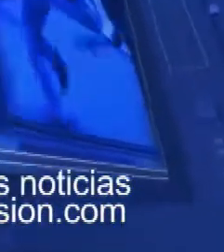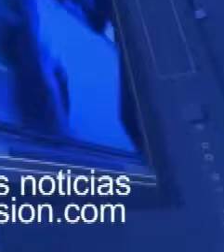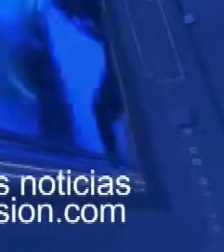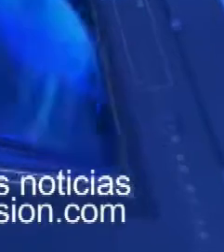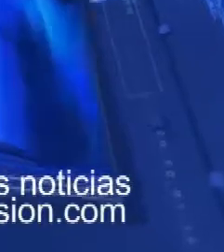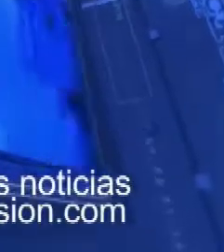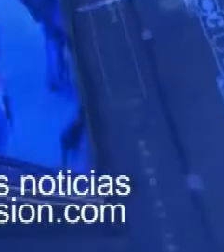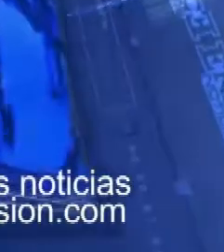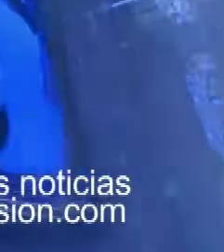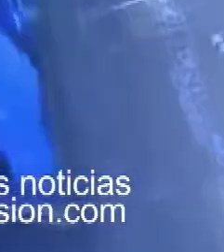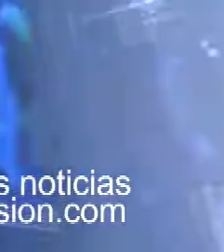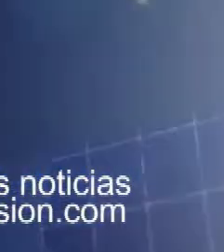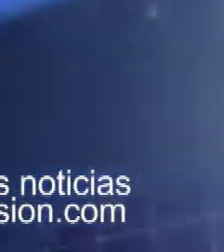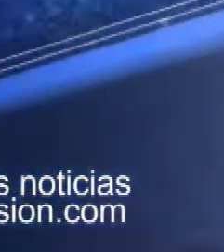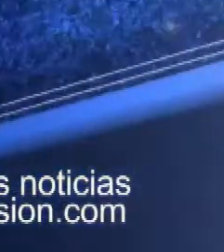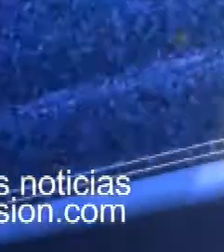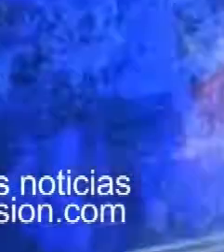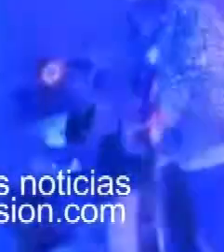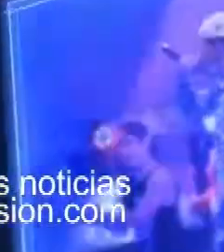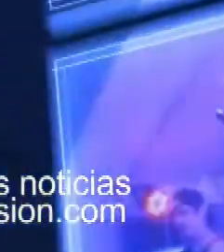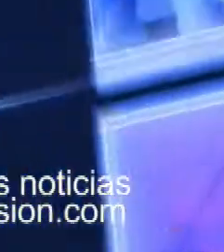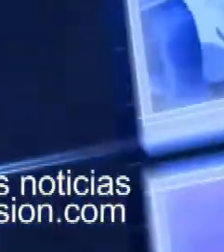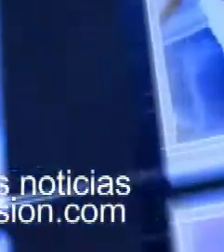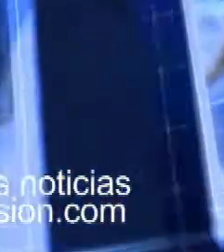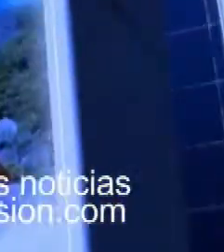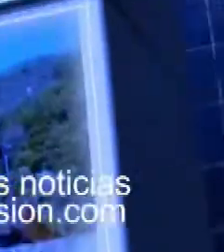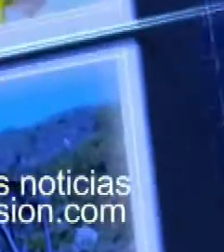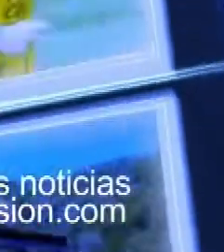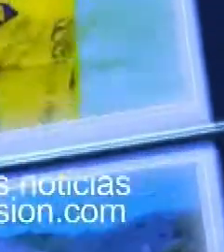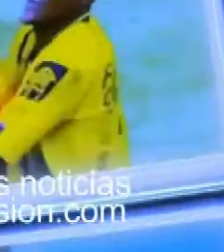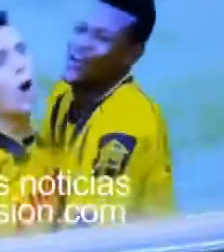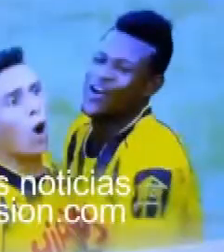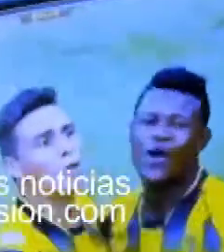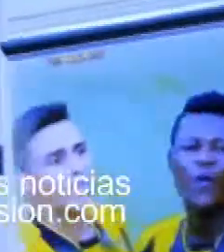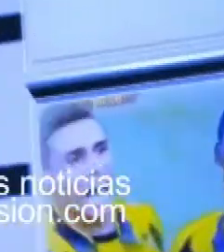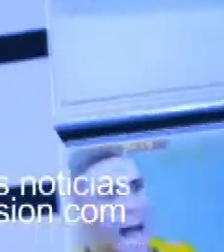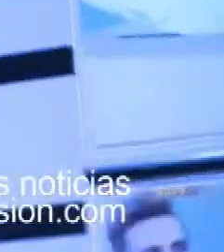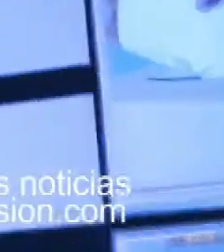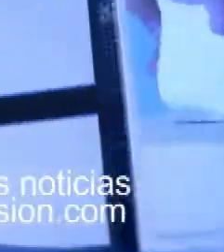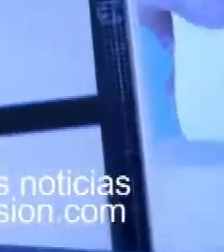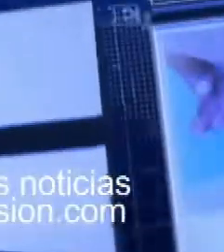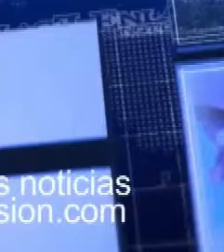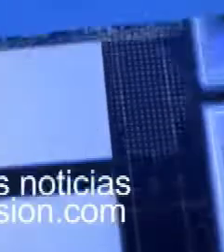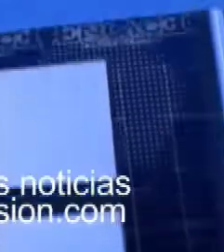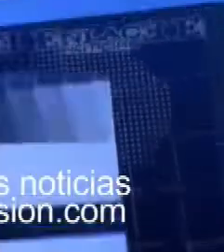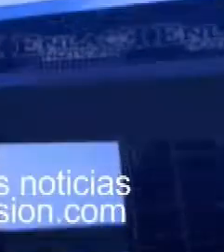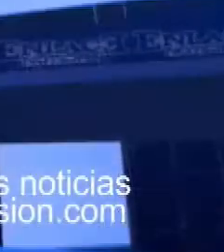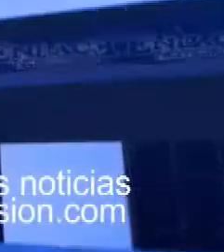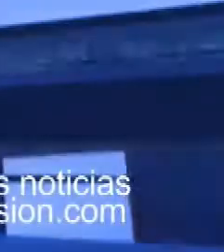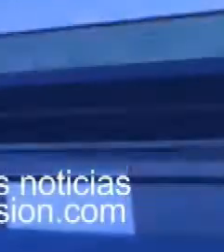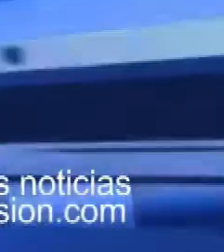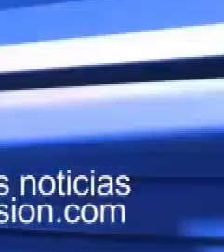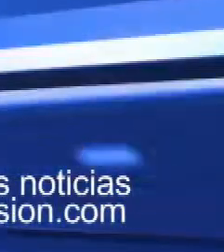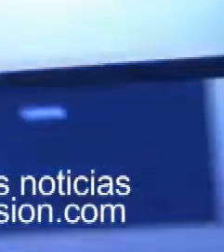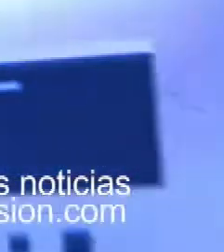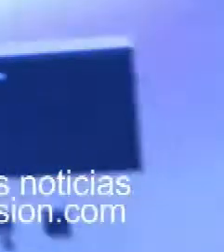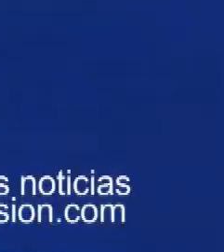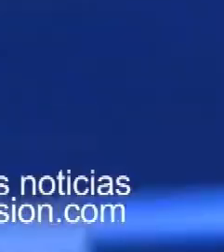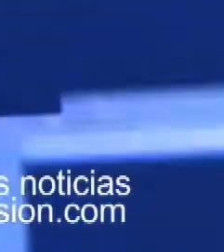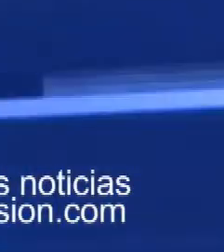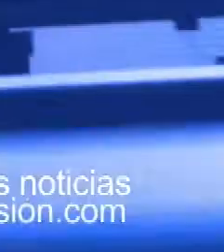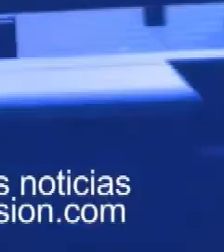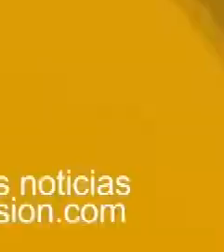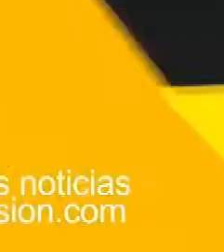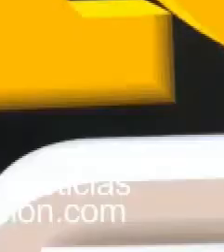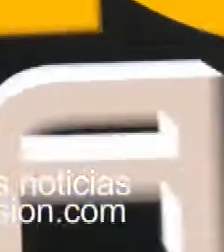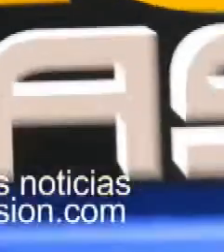quieres hacerlo con él. Pero lo mío es mío y solo yo lo sé hacer. Ay, ¿por qué ese fulano no